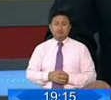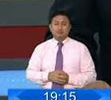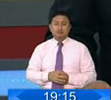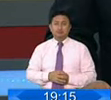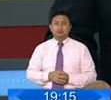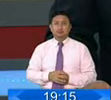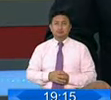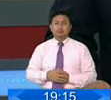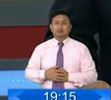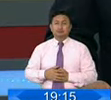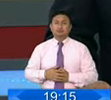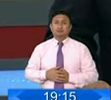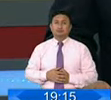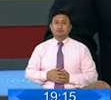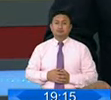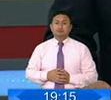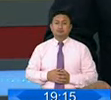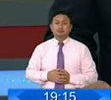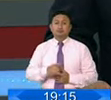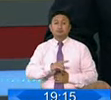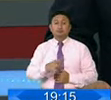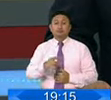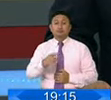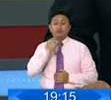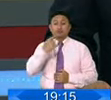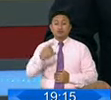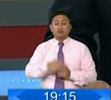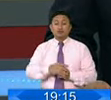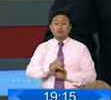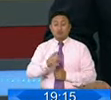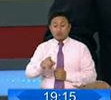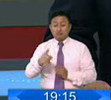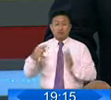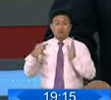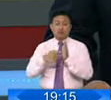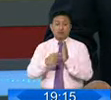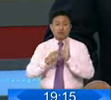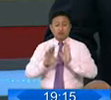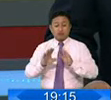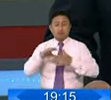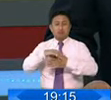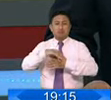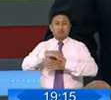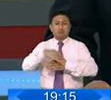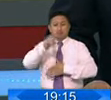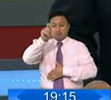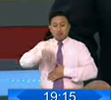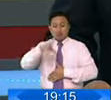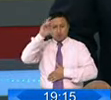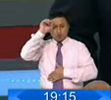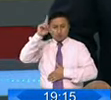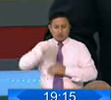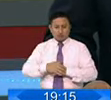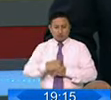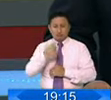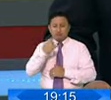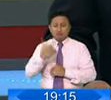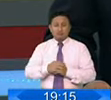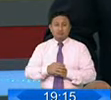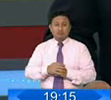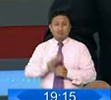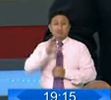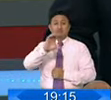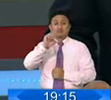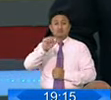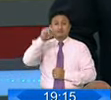y Cámaras de Comercio de Guayaquil al calificarla como impuesto. Está pendiente el pronunciamiento de la comunidad andina, donde